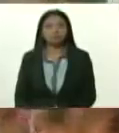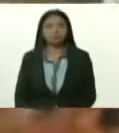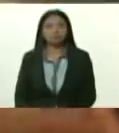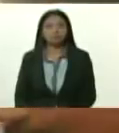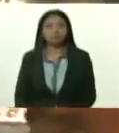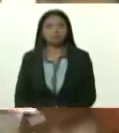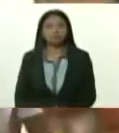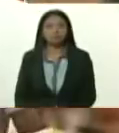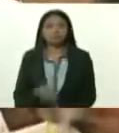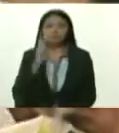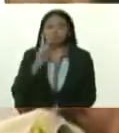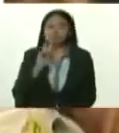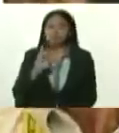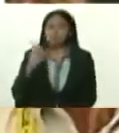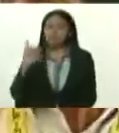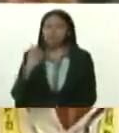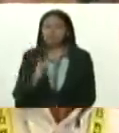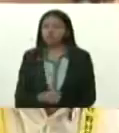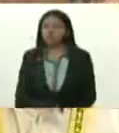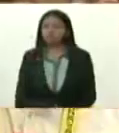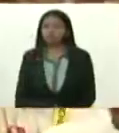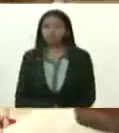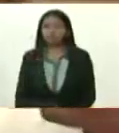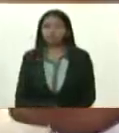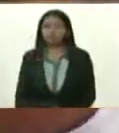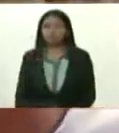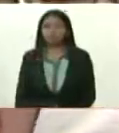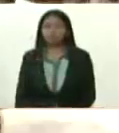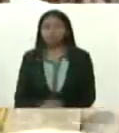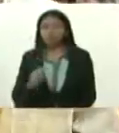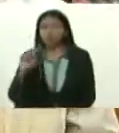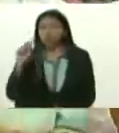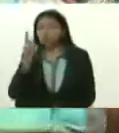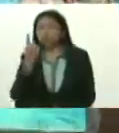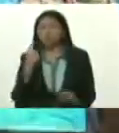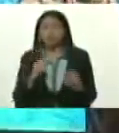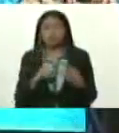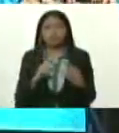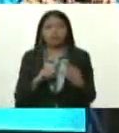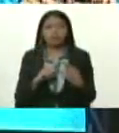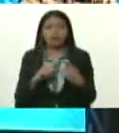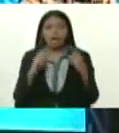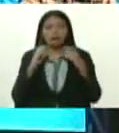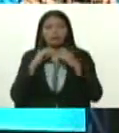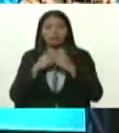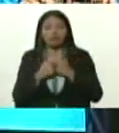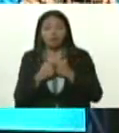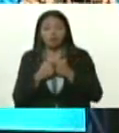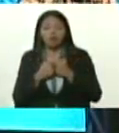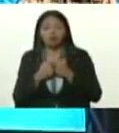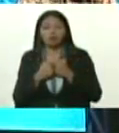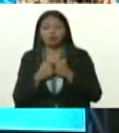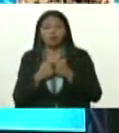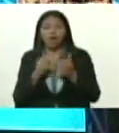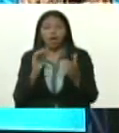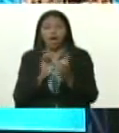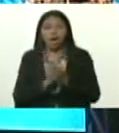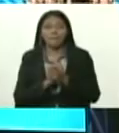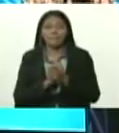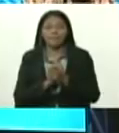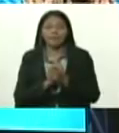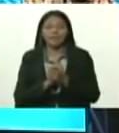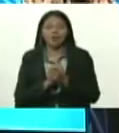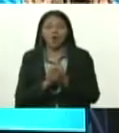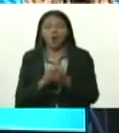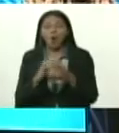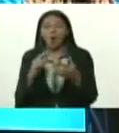Y fíjense ustedes, lo primero, Aristóbulo, compañero Ernesto,